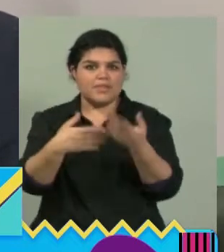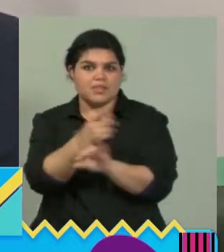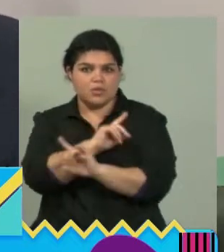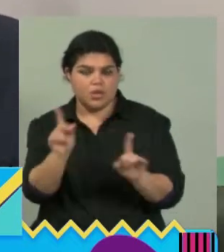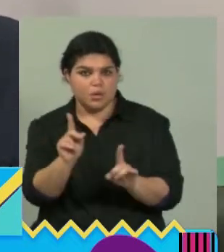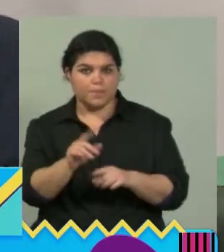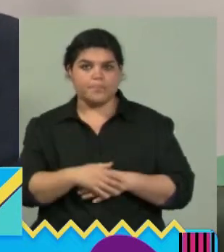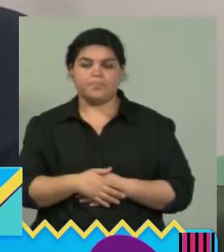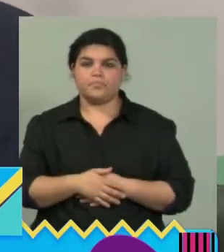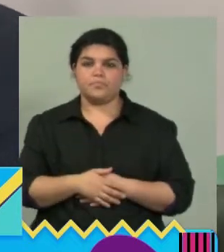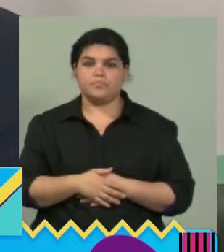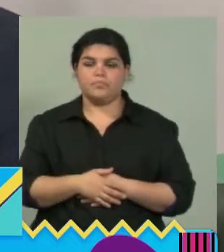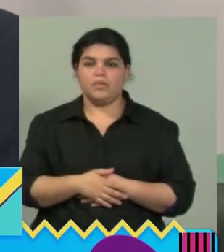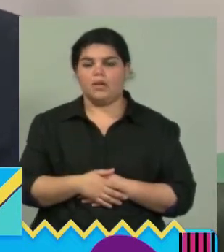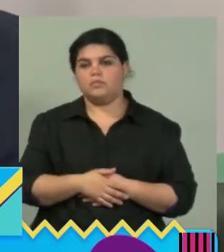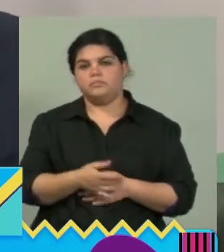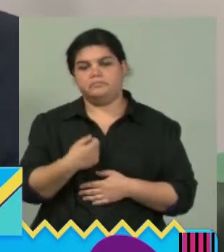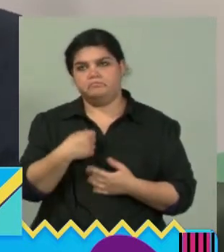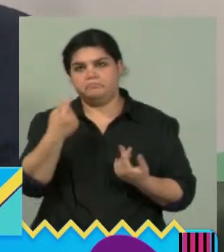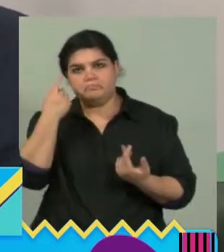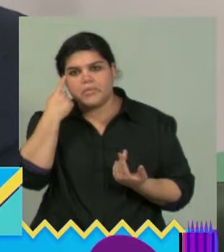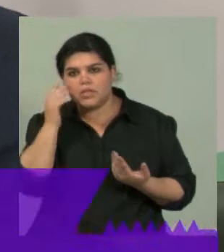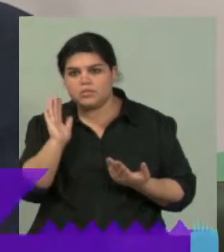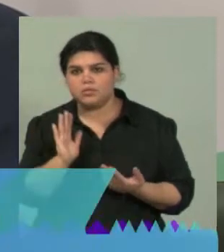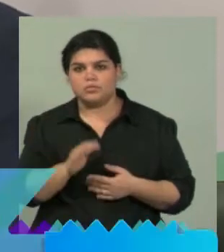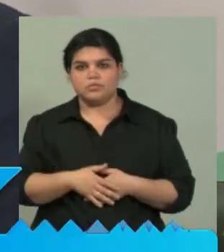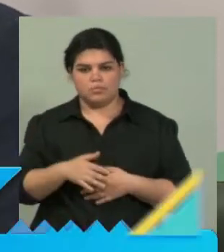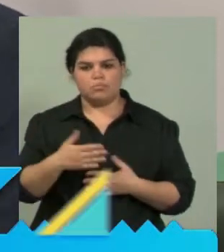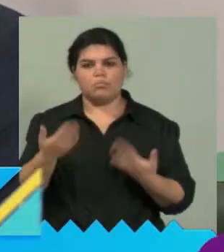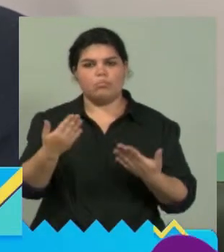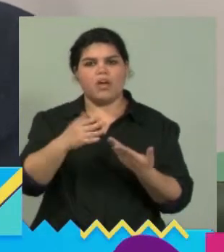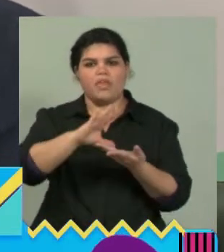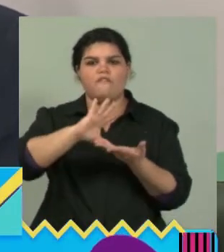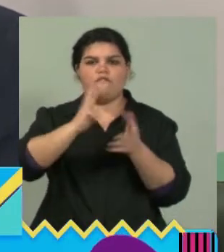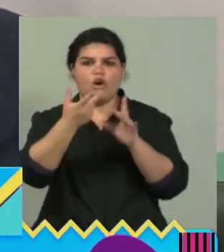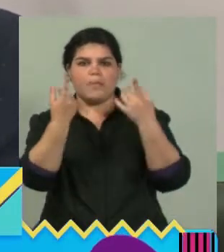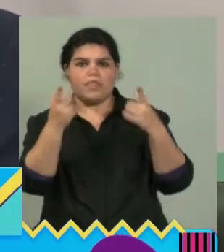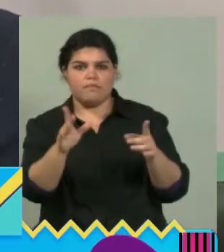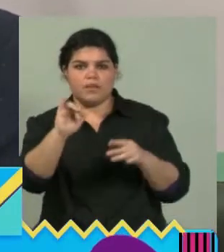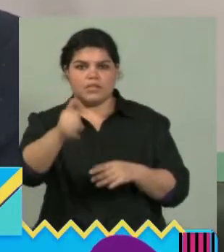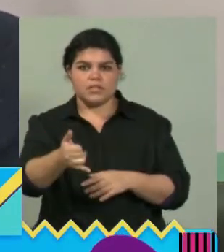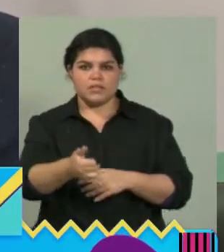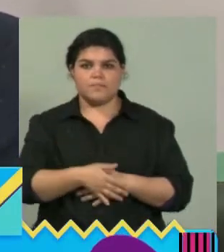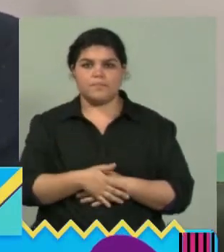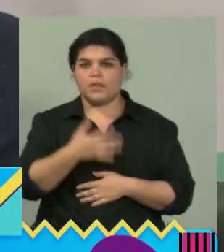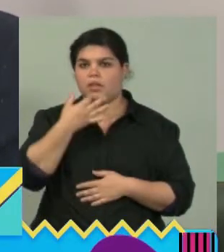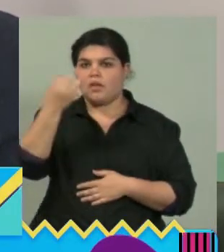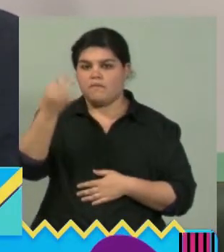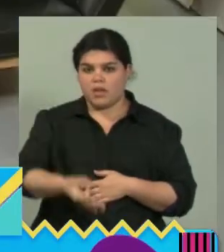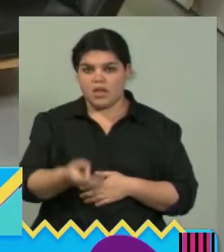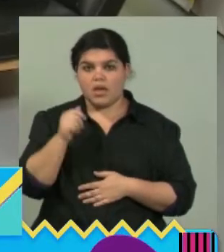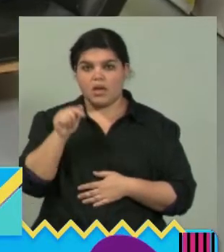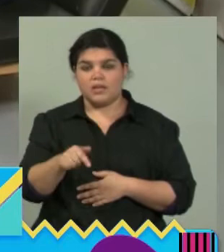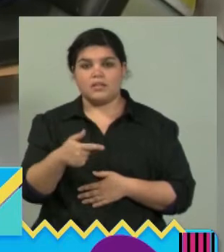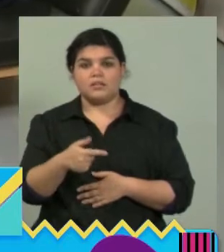que creo que existen otros mecanismos, pero en realidad creo que lo que hay que